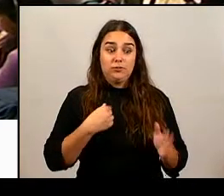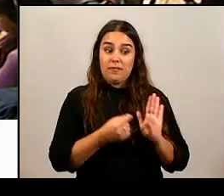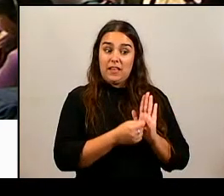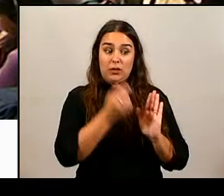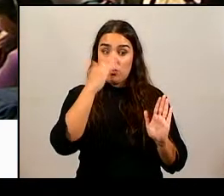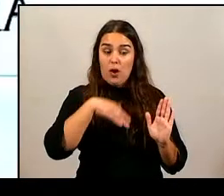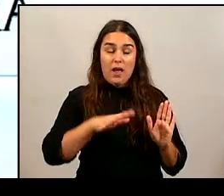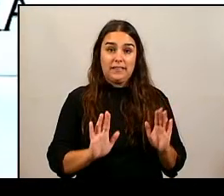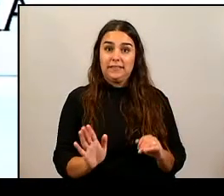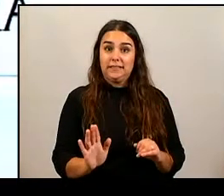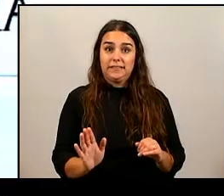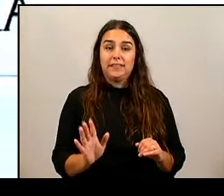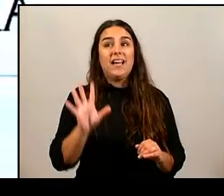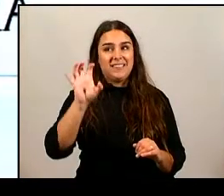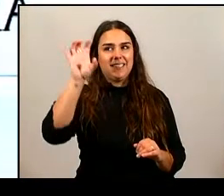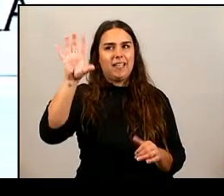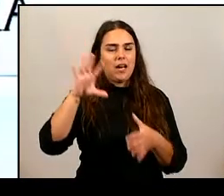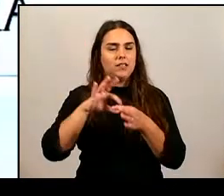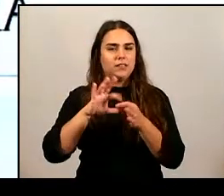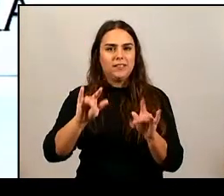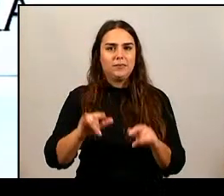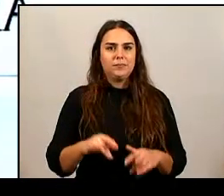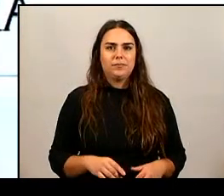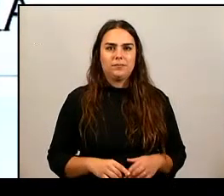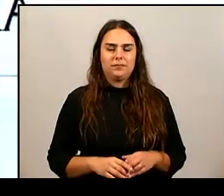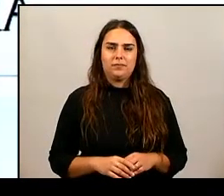Es estatal, sí, es estatal.